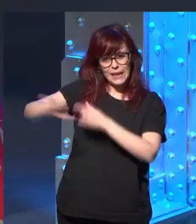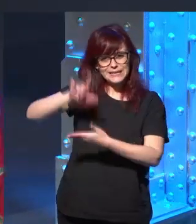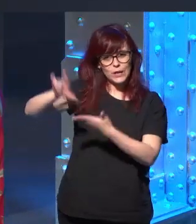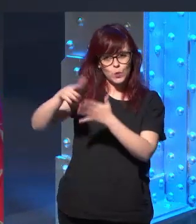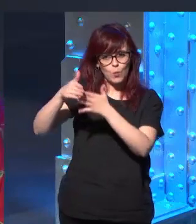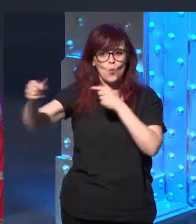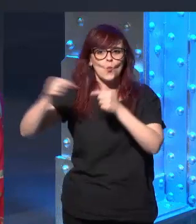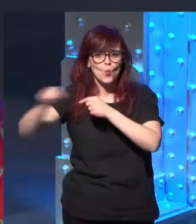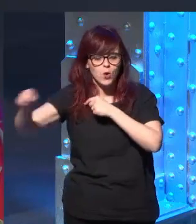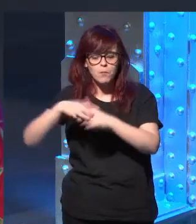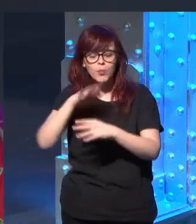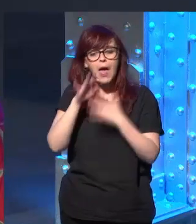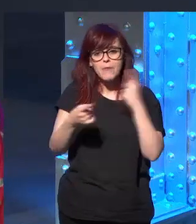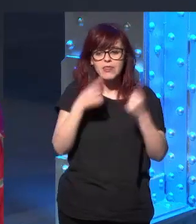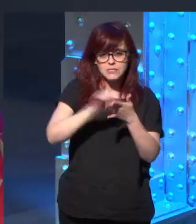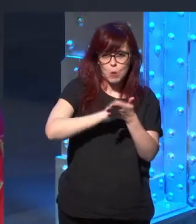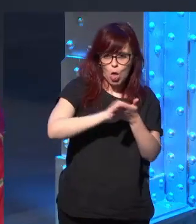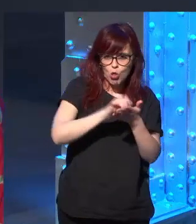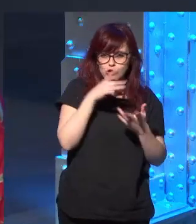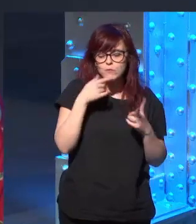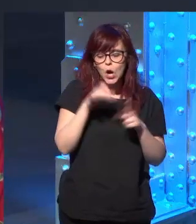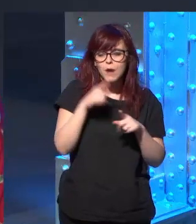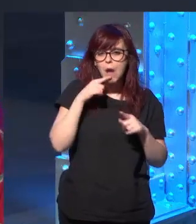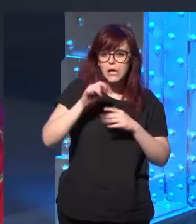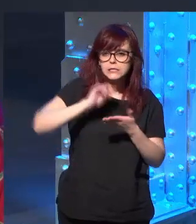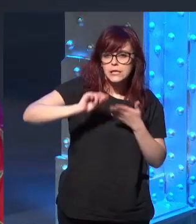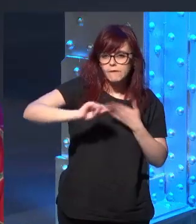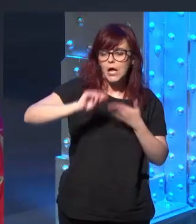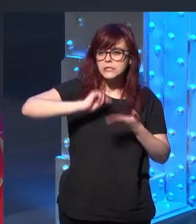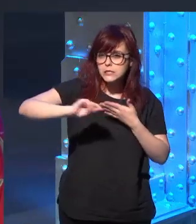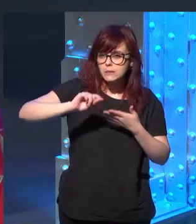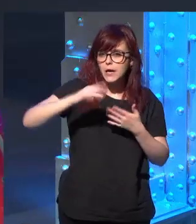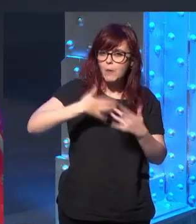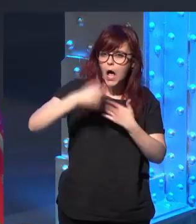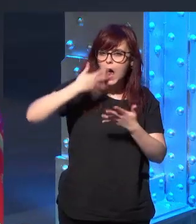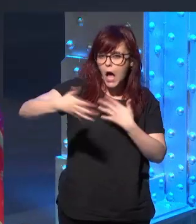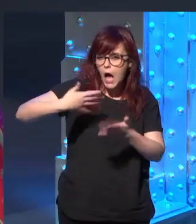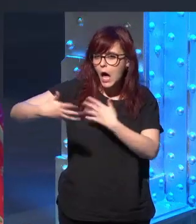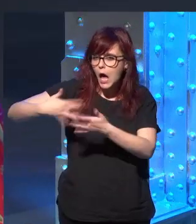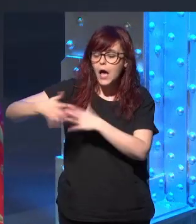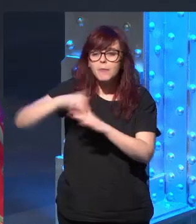borrador que me lleva a lo mejor años, que estoy escribiendo y escribiendo. Pero sí que hay muchos borradores y